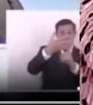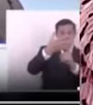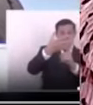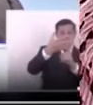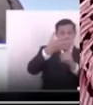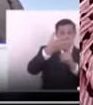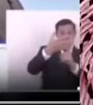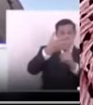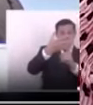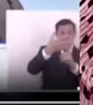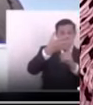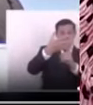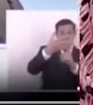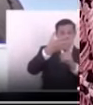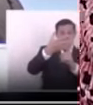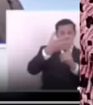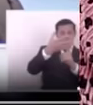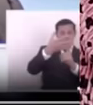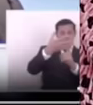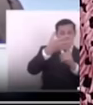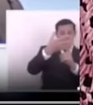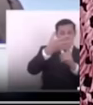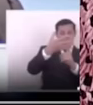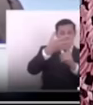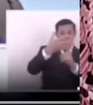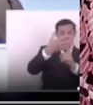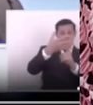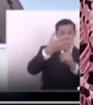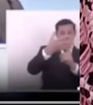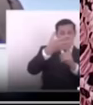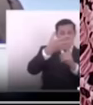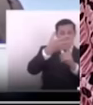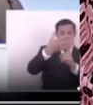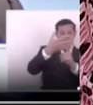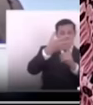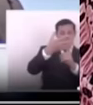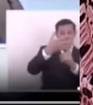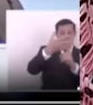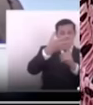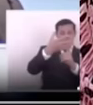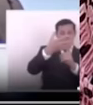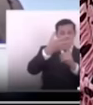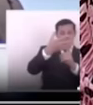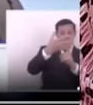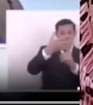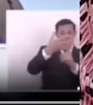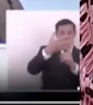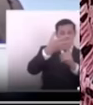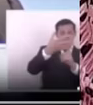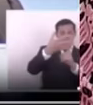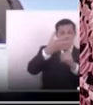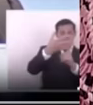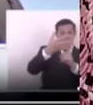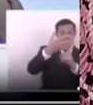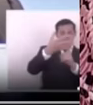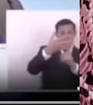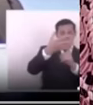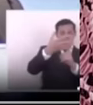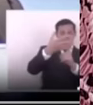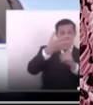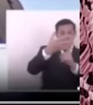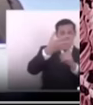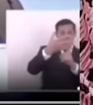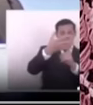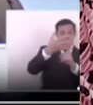con el fin de poder agilizar el proceso de estos proyectos que realiza la Dirección